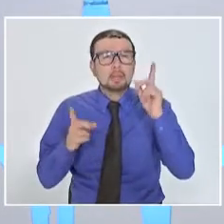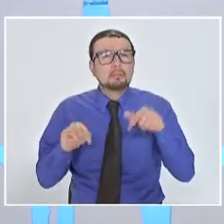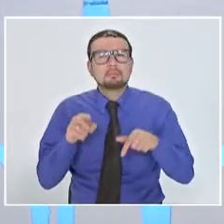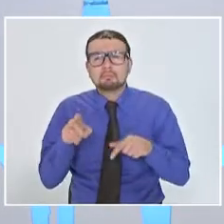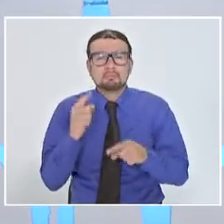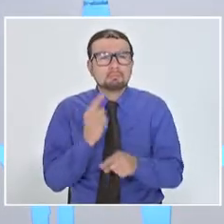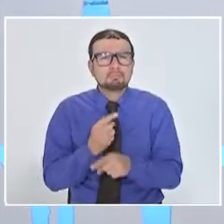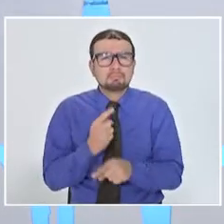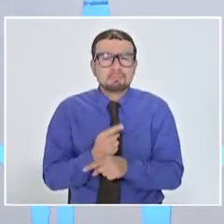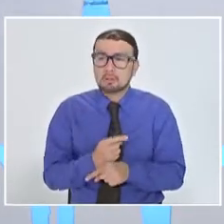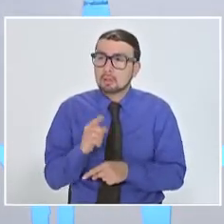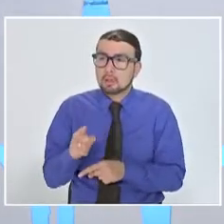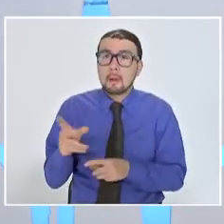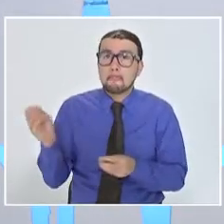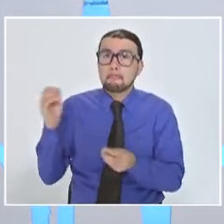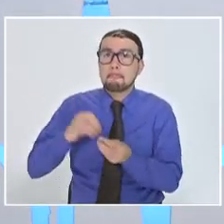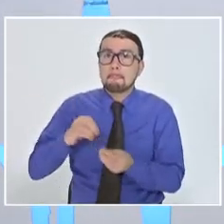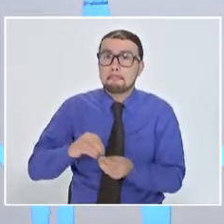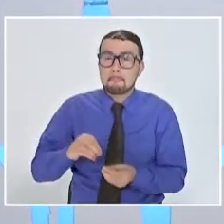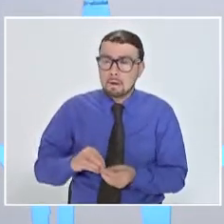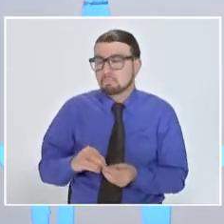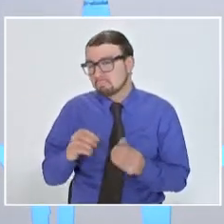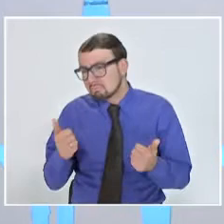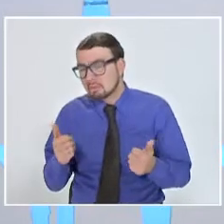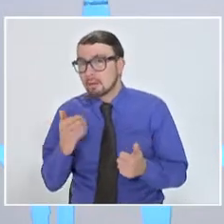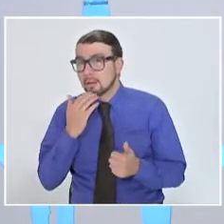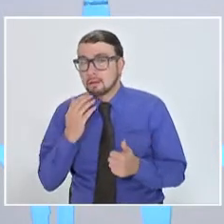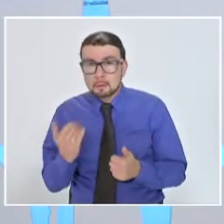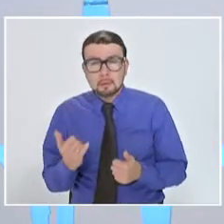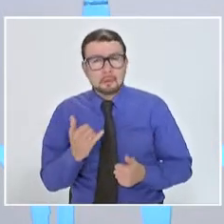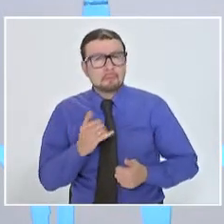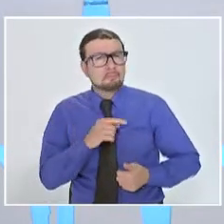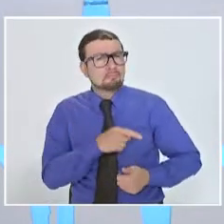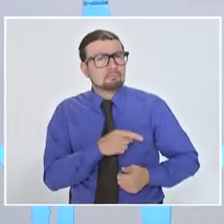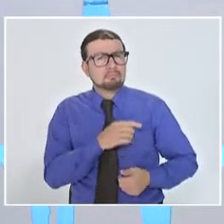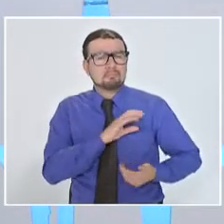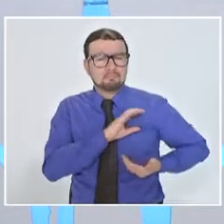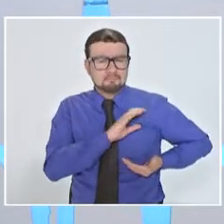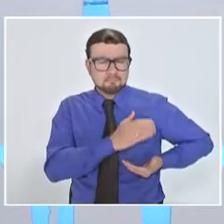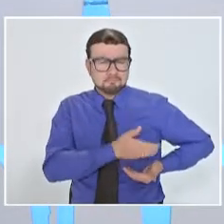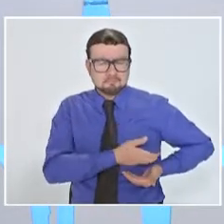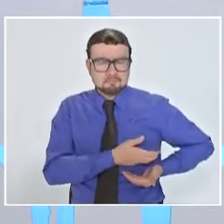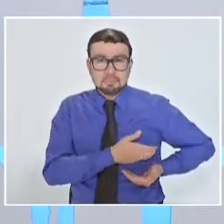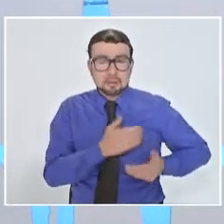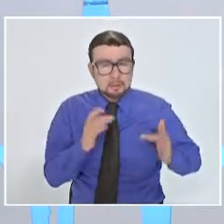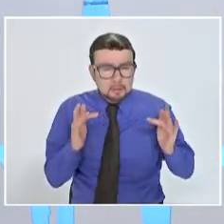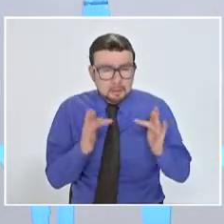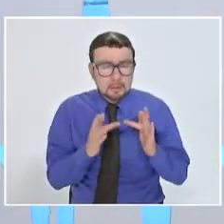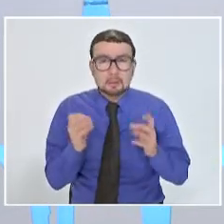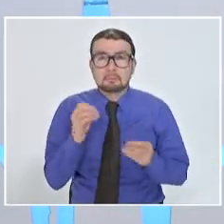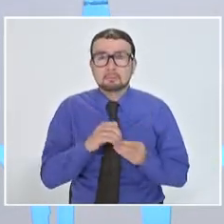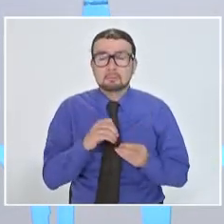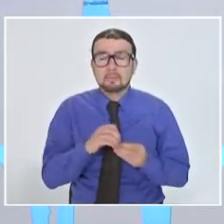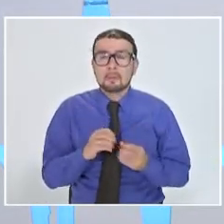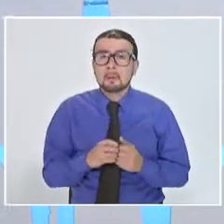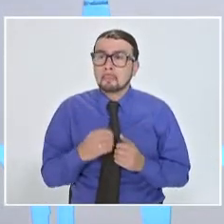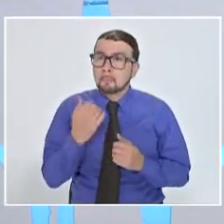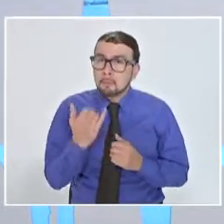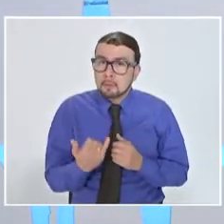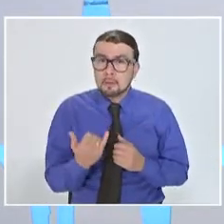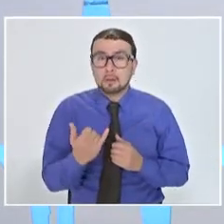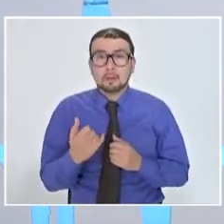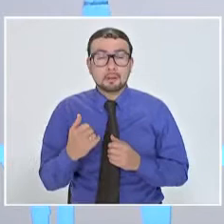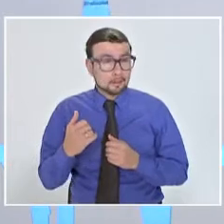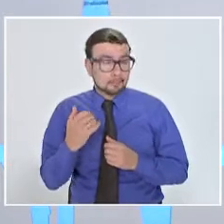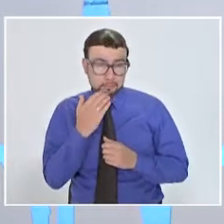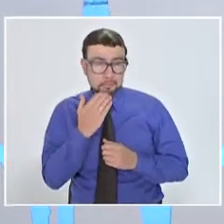nivel axilar otras patologías benignas, una mama accesoria. Como nosotros somos mamíferos, desde